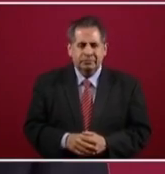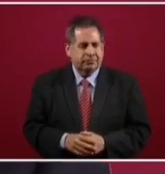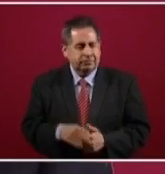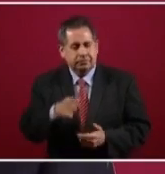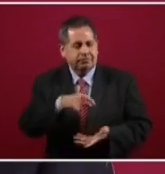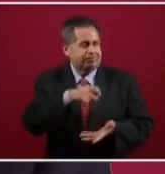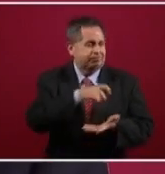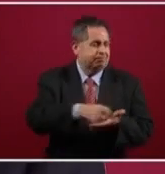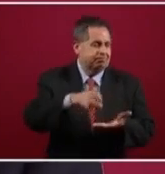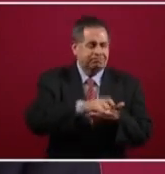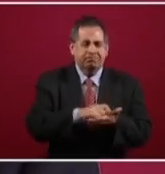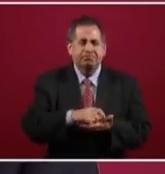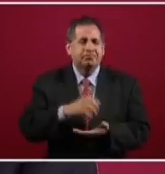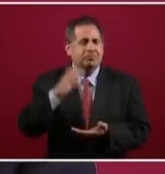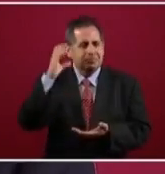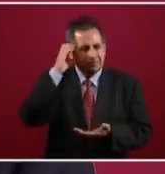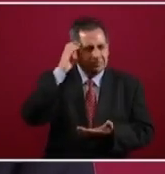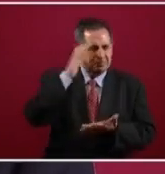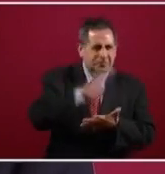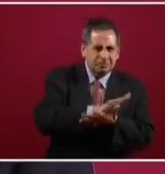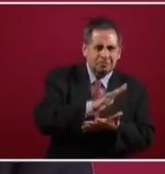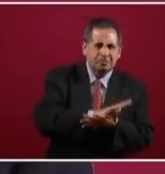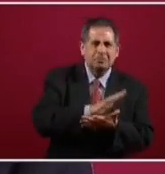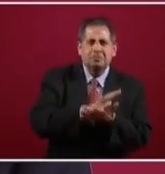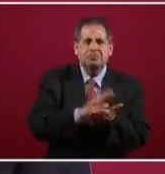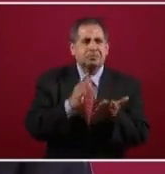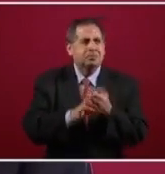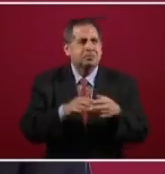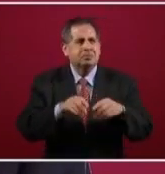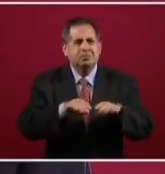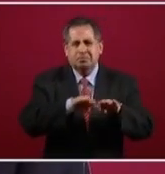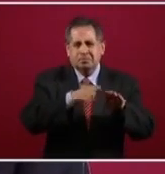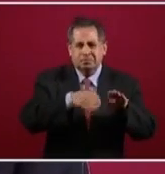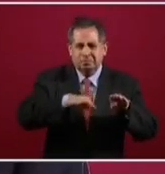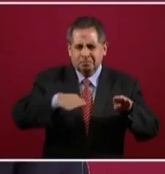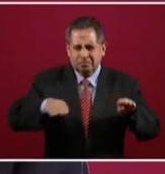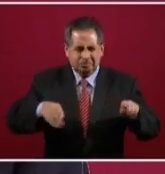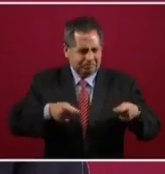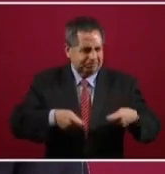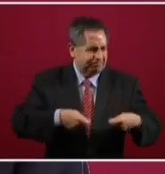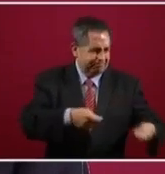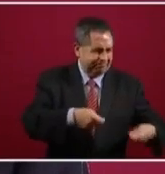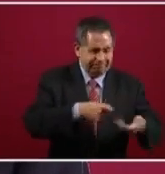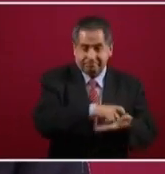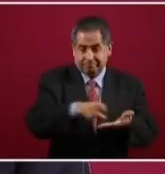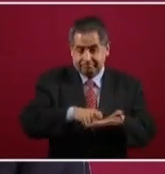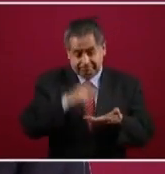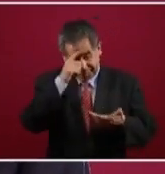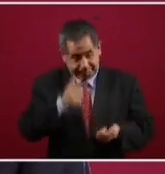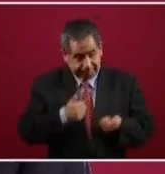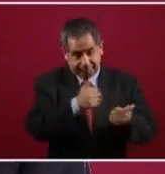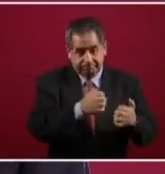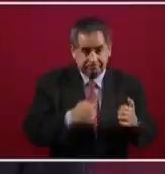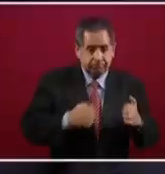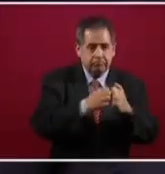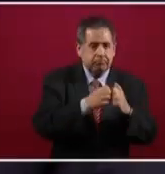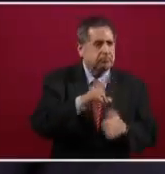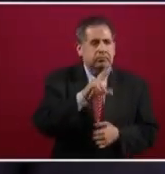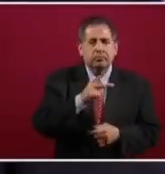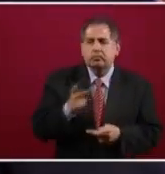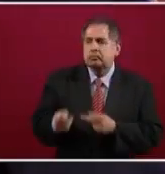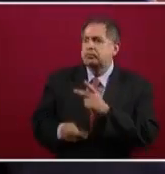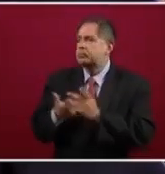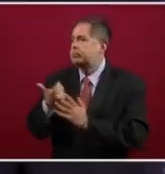cáteres, láminas, de todo, sin licitar,